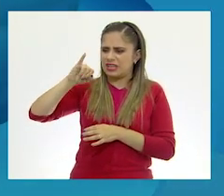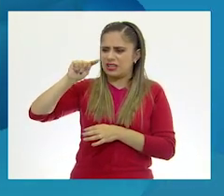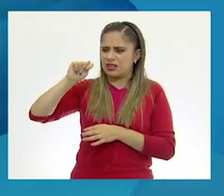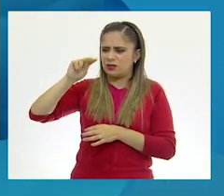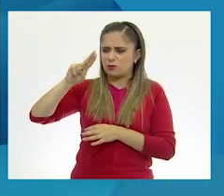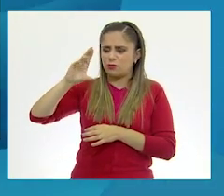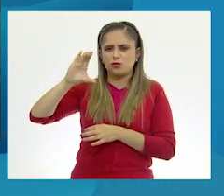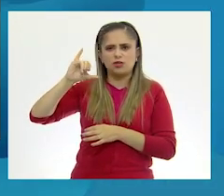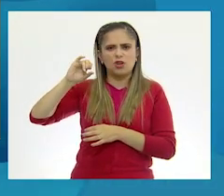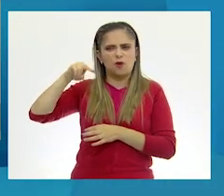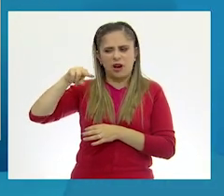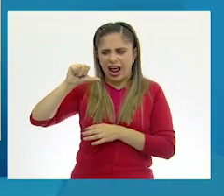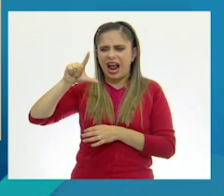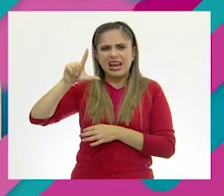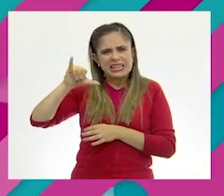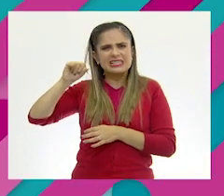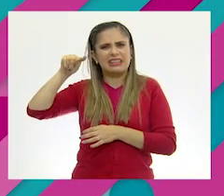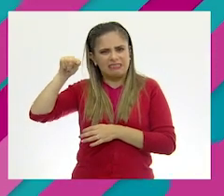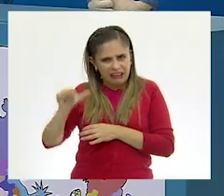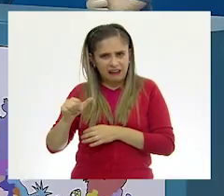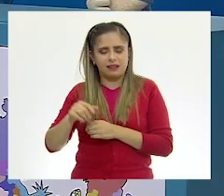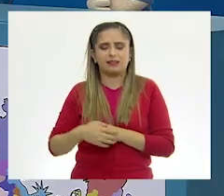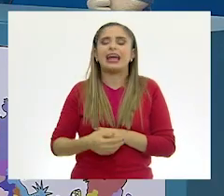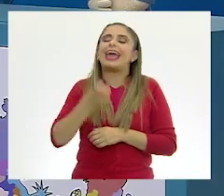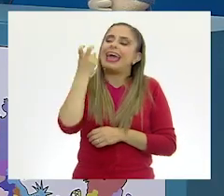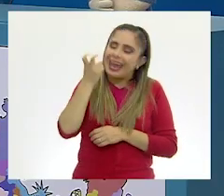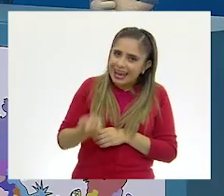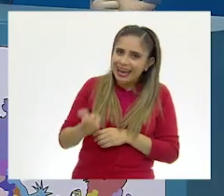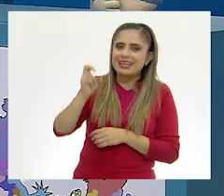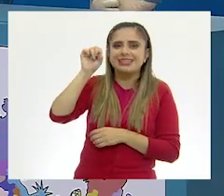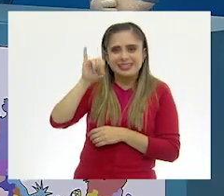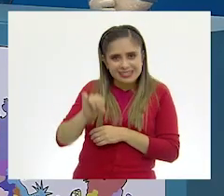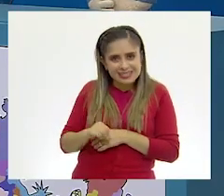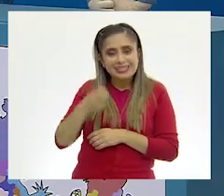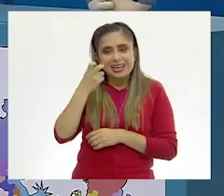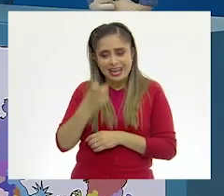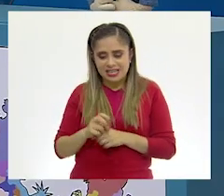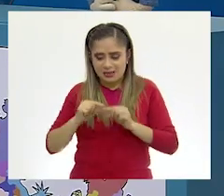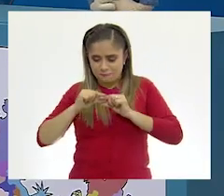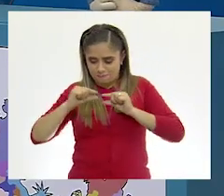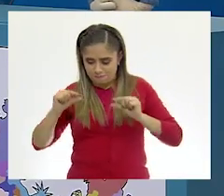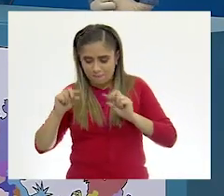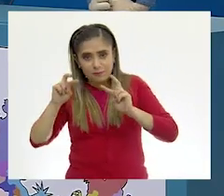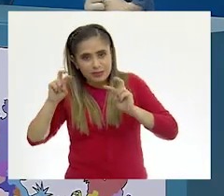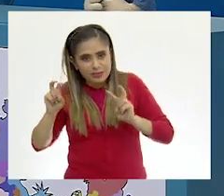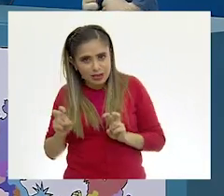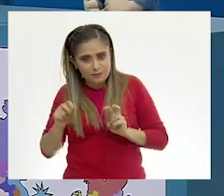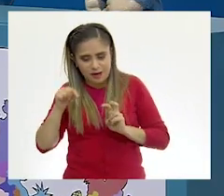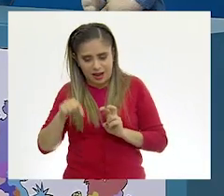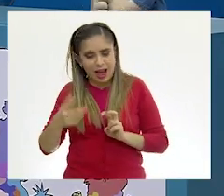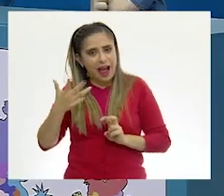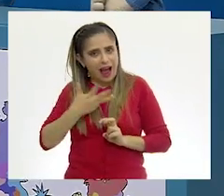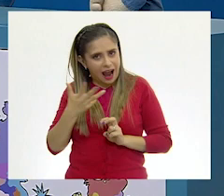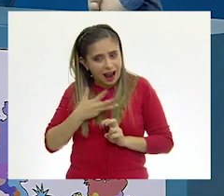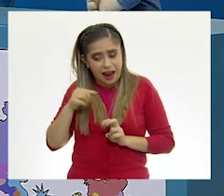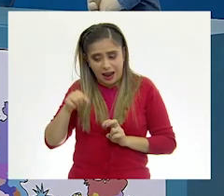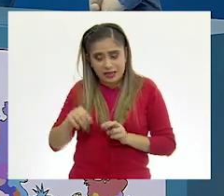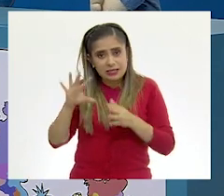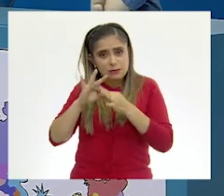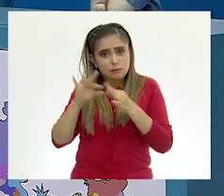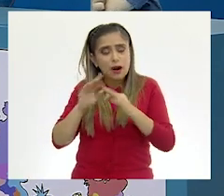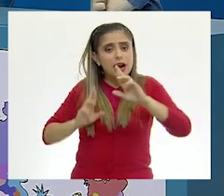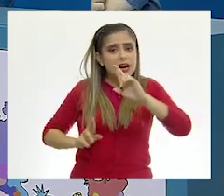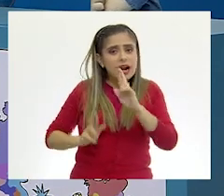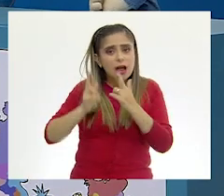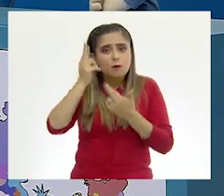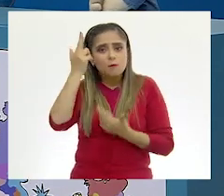Constitucionalista. Así es, Raulito. Está relacionado con este subtema que tiene nuestra monografía, que dice la